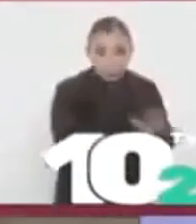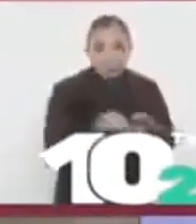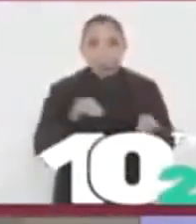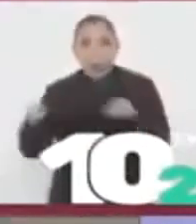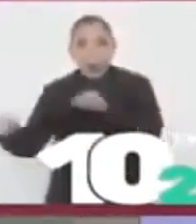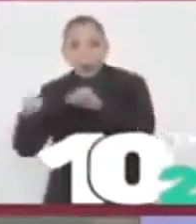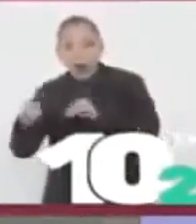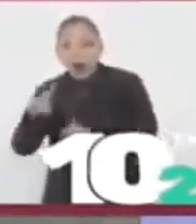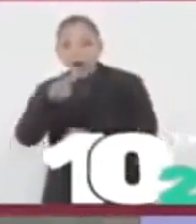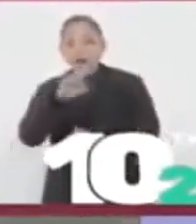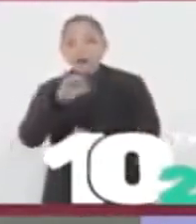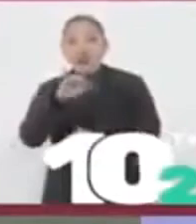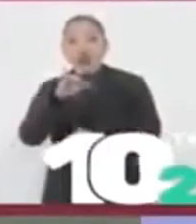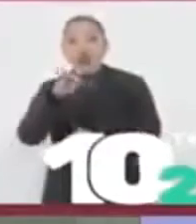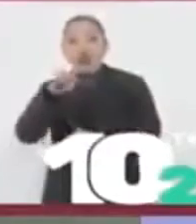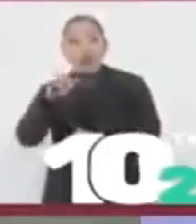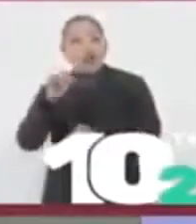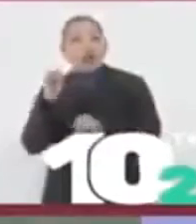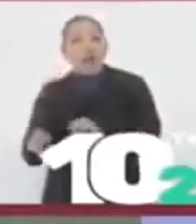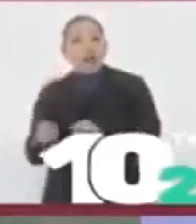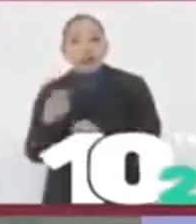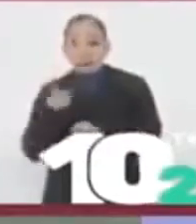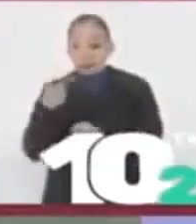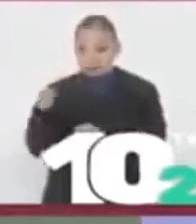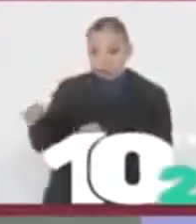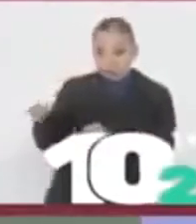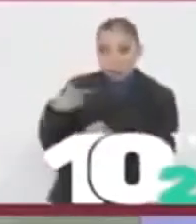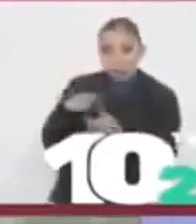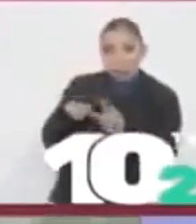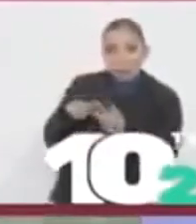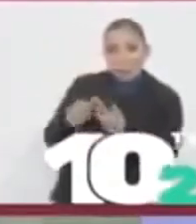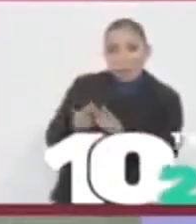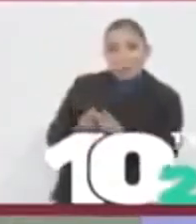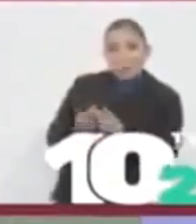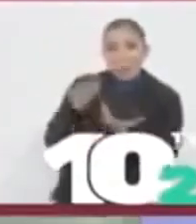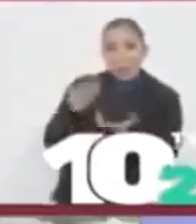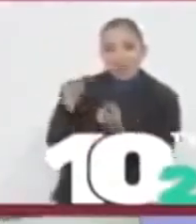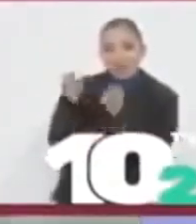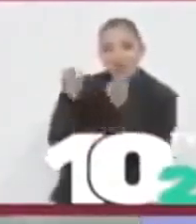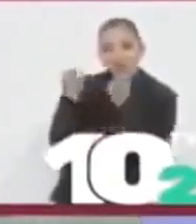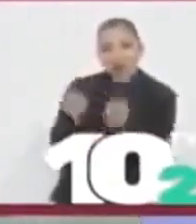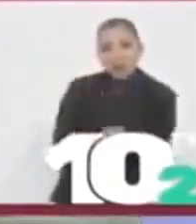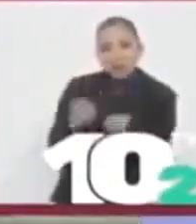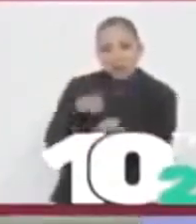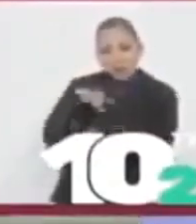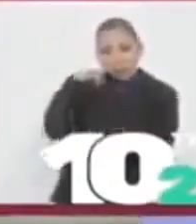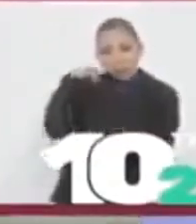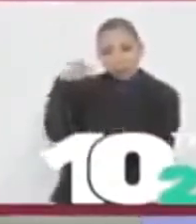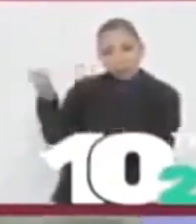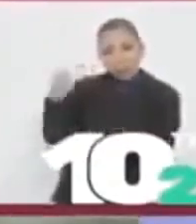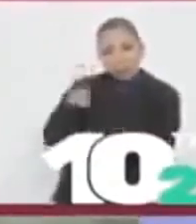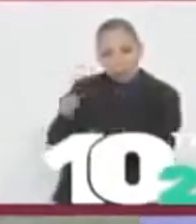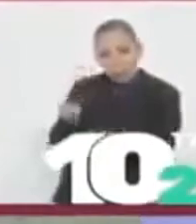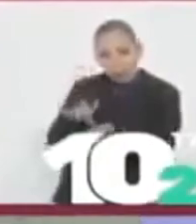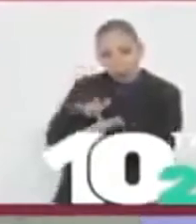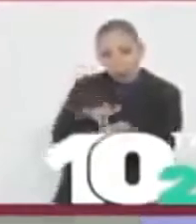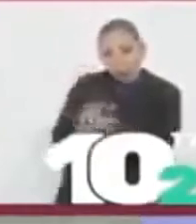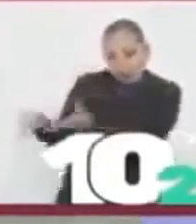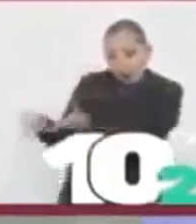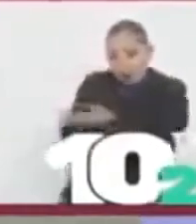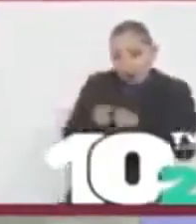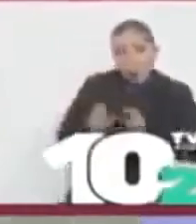contrario, el movimiento violento era un movimiento impuesto, originado por la acción de fuerzas que actuaban sobre un